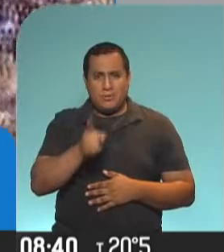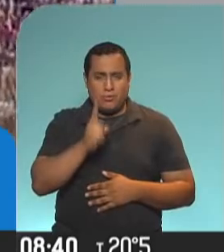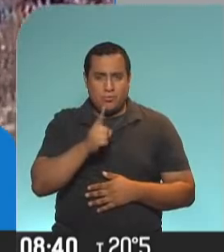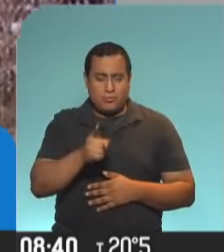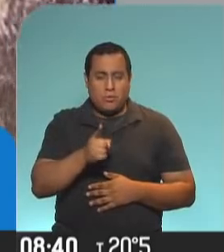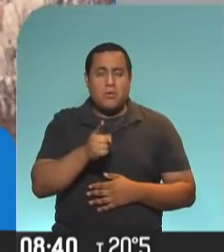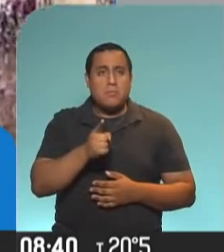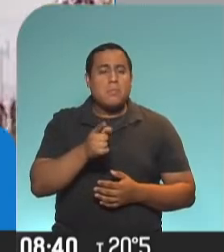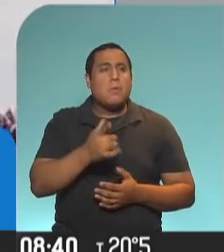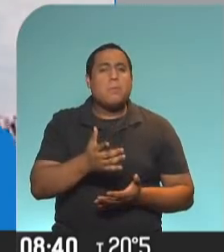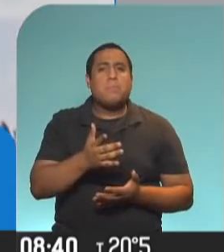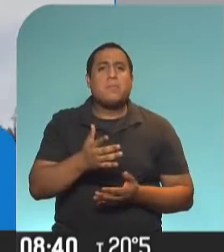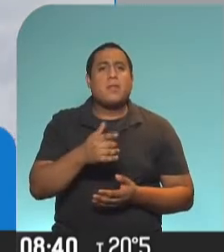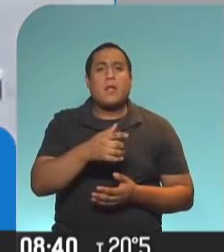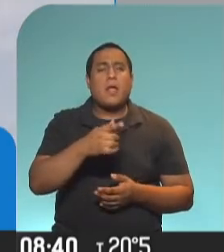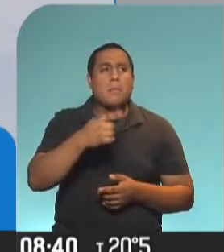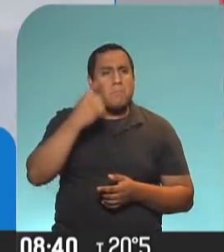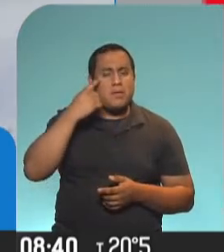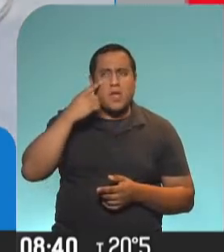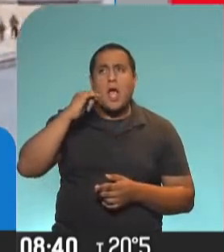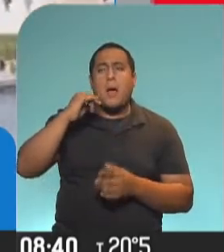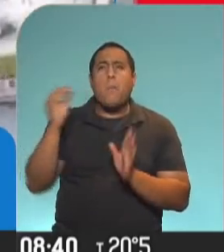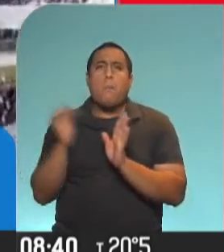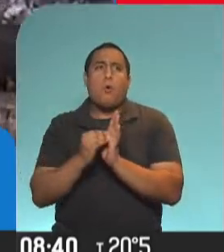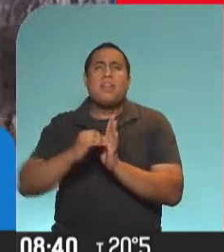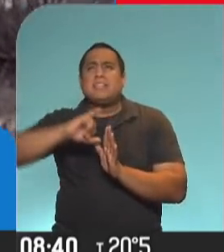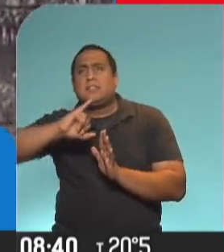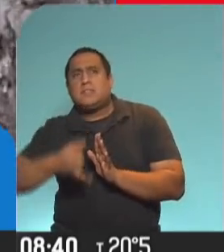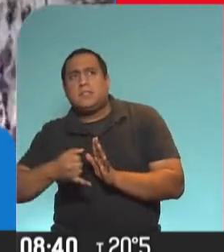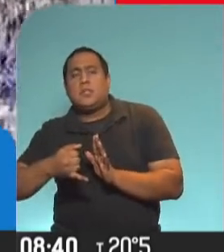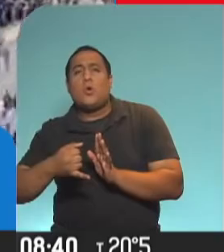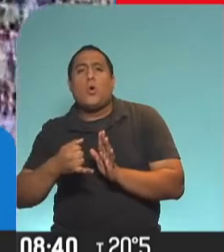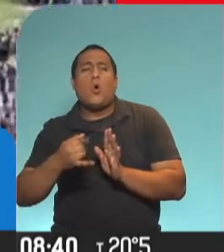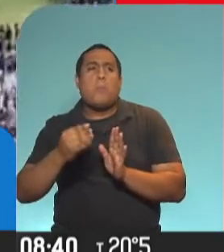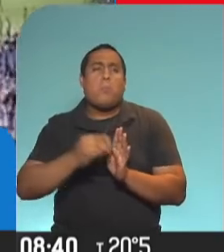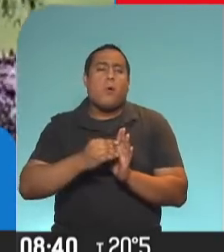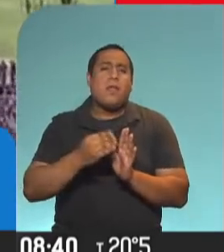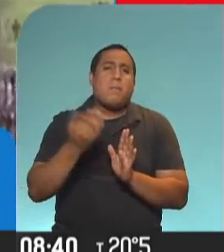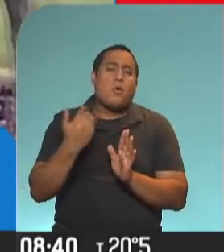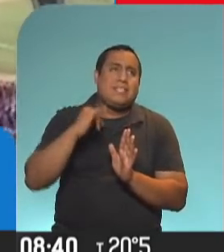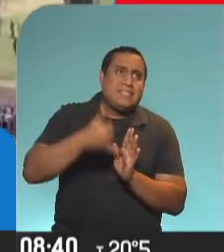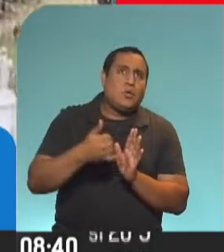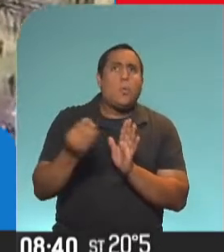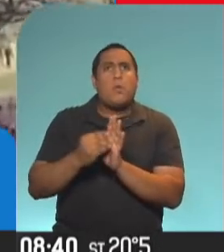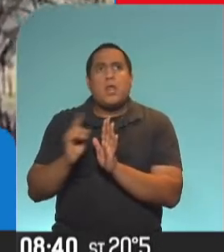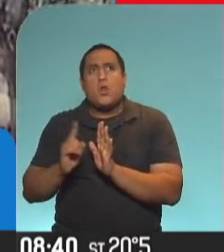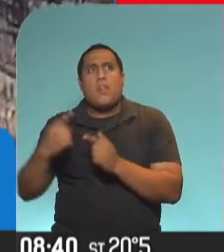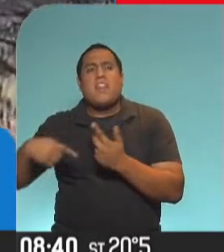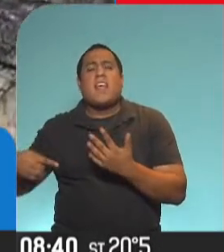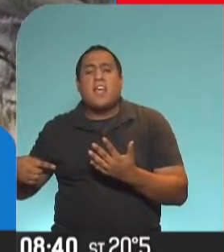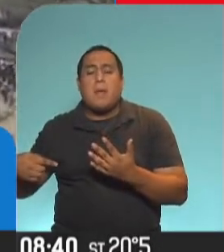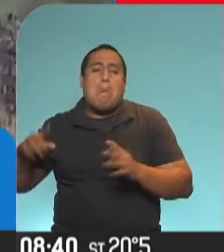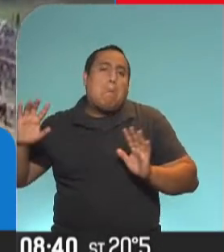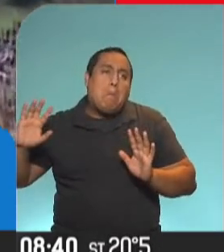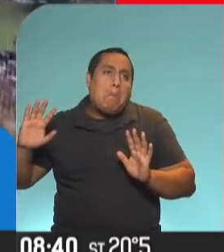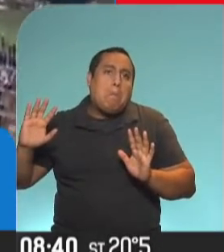el arbitraje de qué puede decirse y qué no puede decirse, e incluso, ya te digo, el bloqueo mismo a un